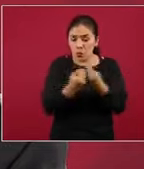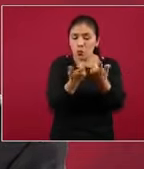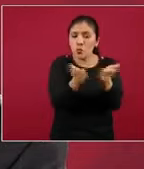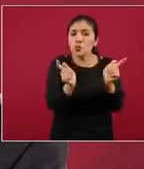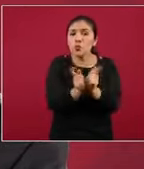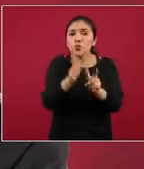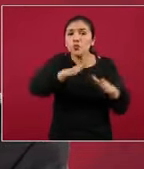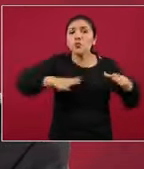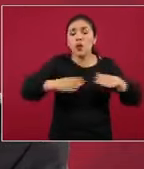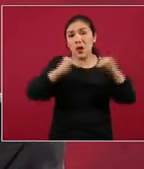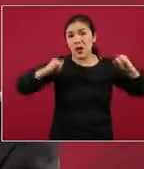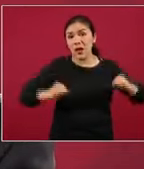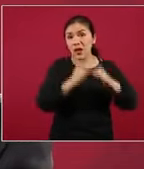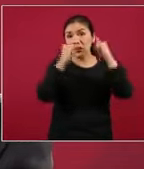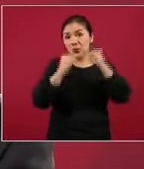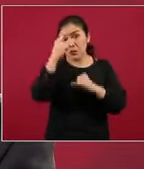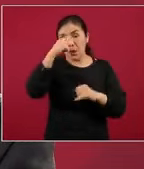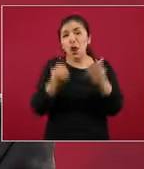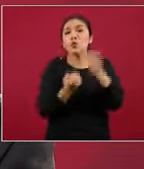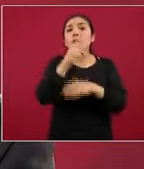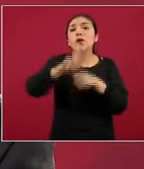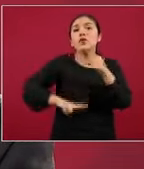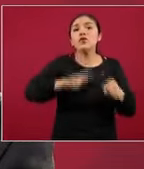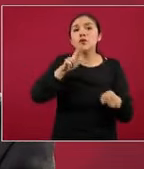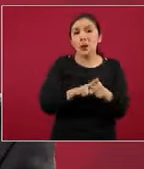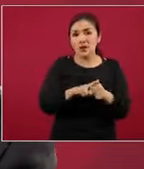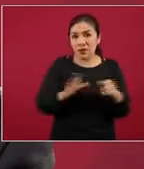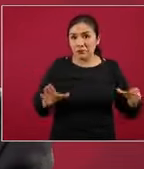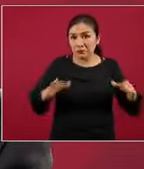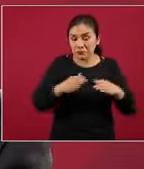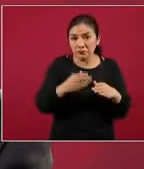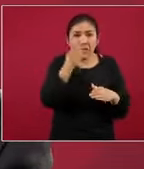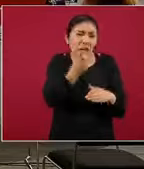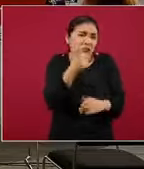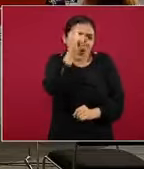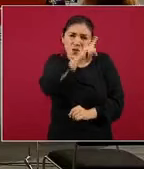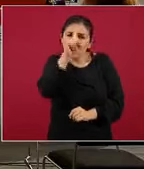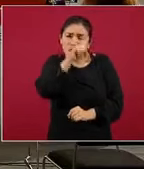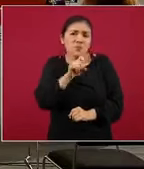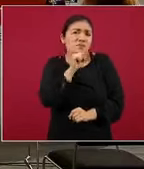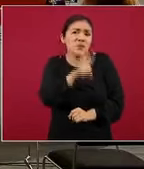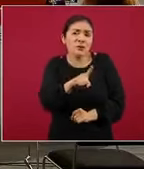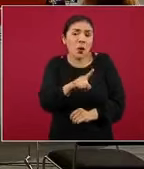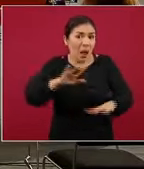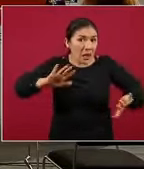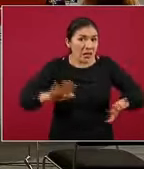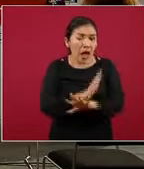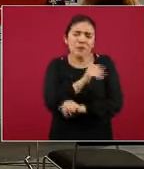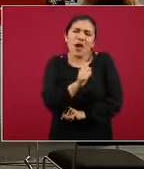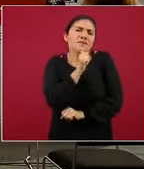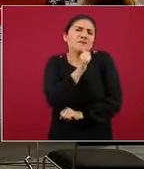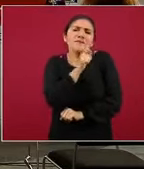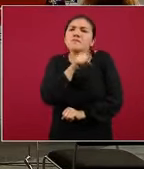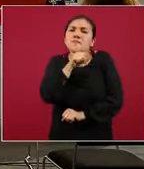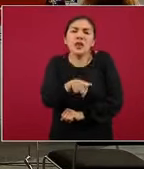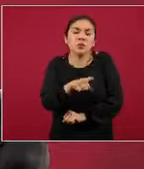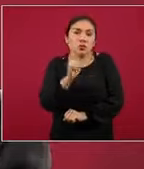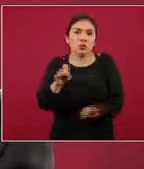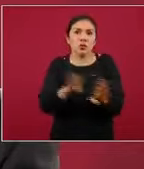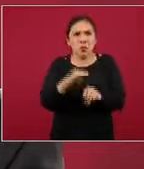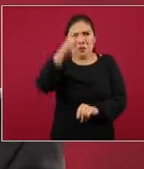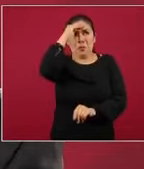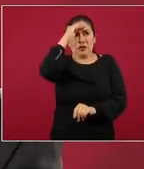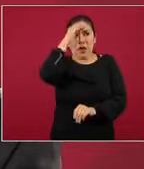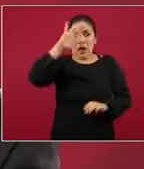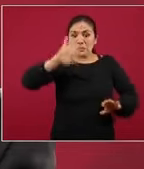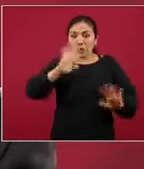grupo institucional de nueva normalidad. Entonces, esas son las recomendaciones, no han cambiado. Sería sorprendente pensar que de